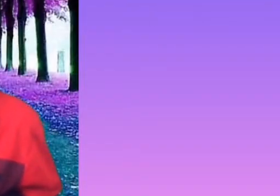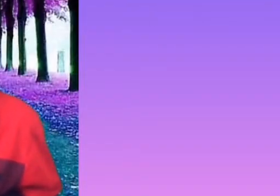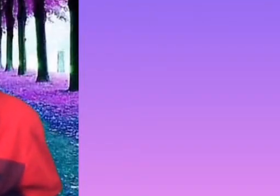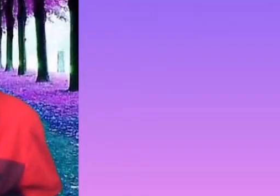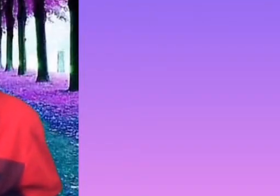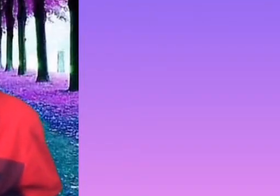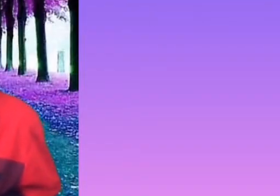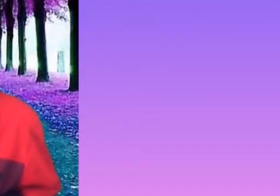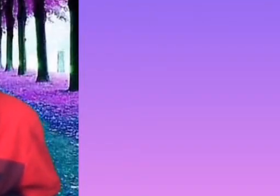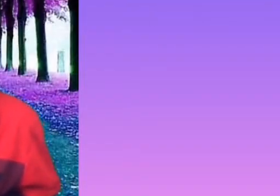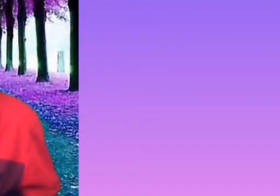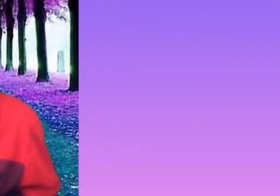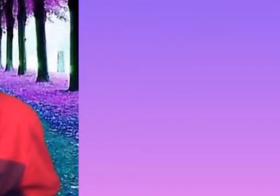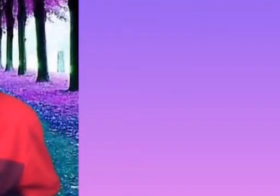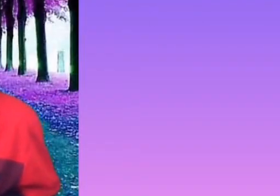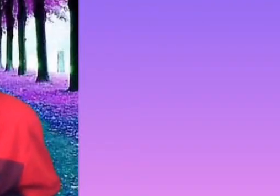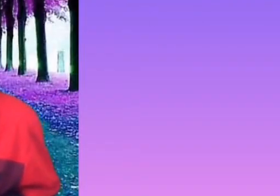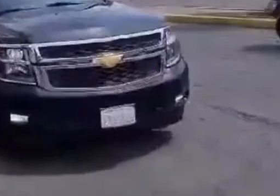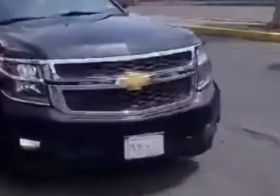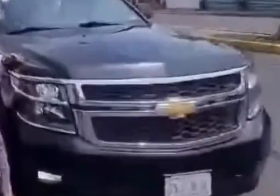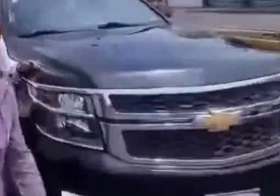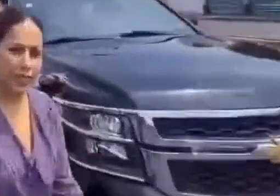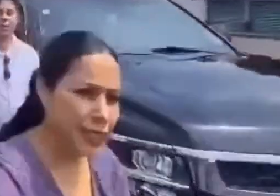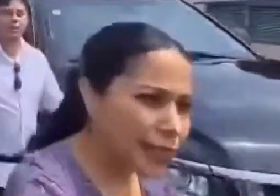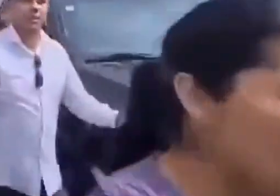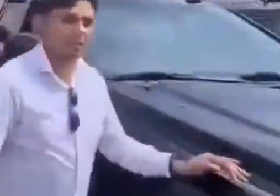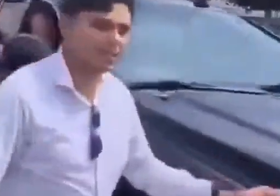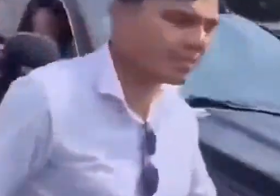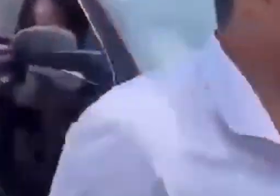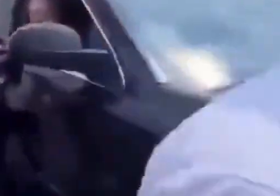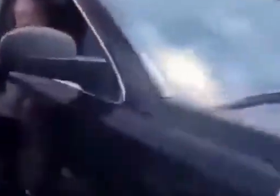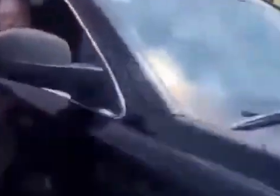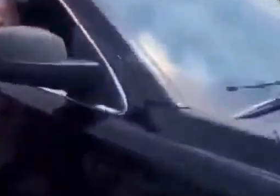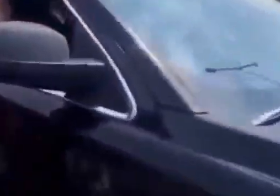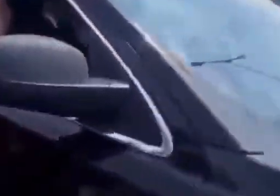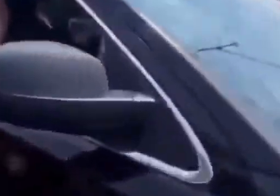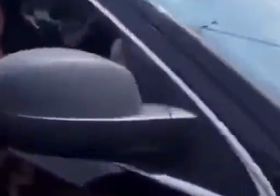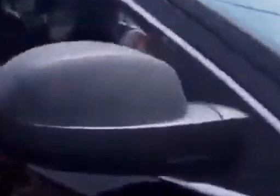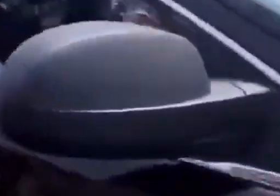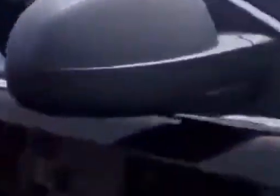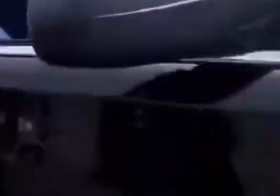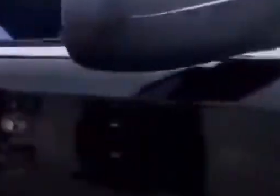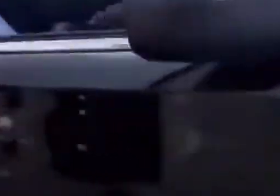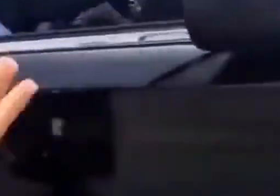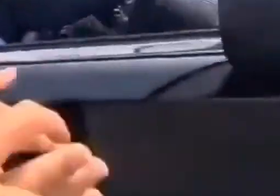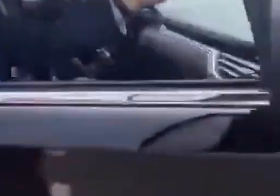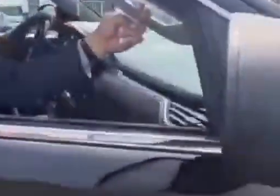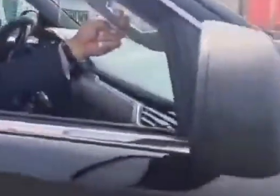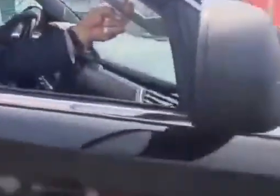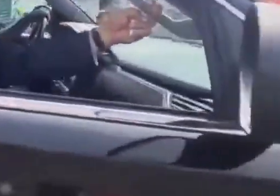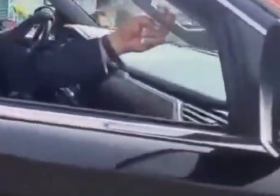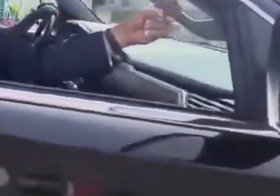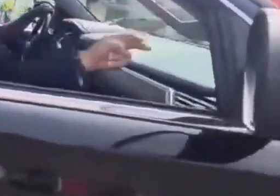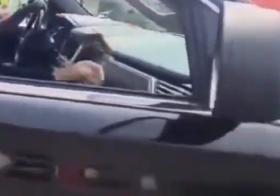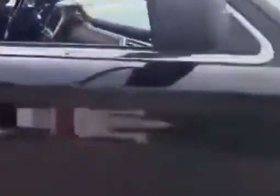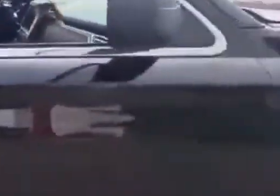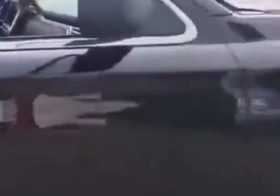4T, donde están ustedes bien informados. Hola, señor presidente, ya estamos acá de vuelta.